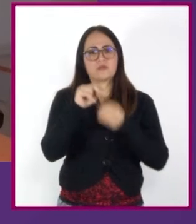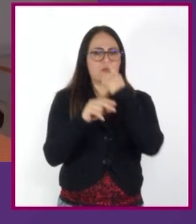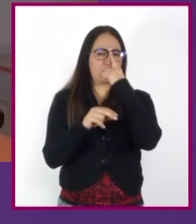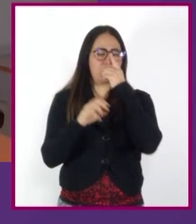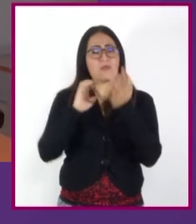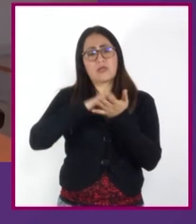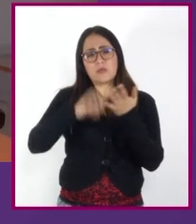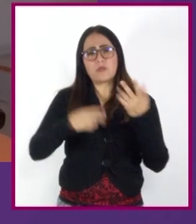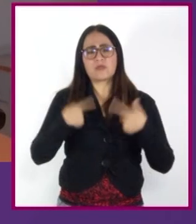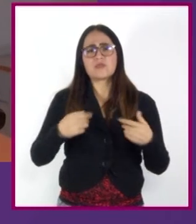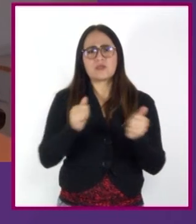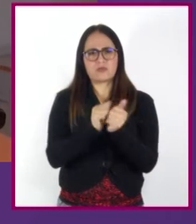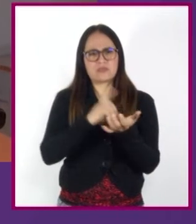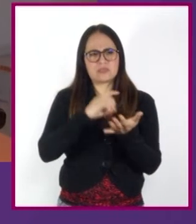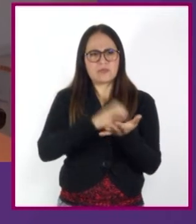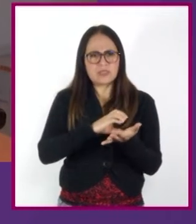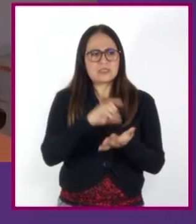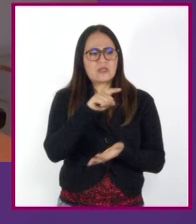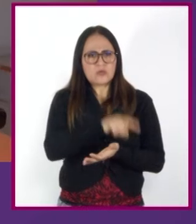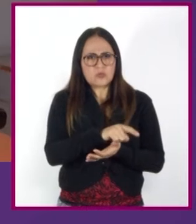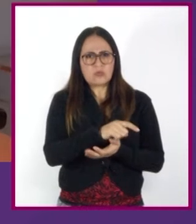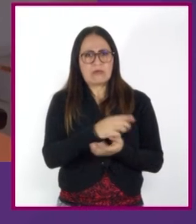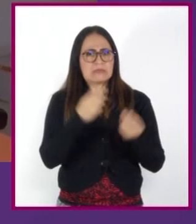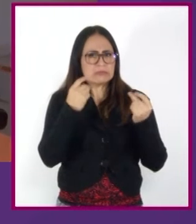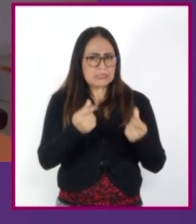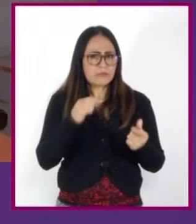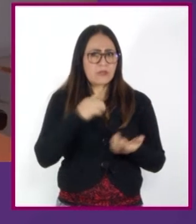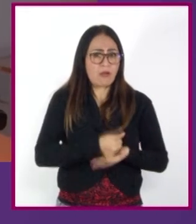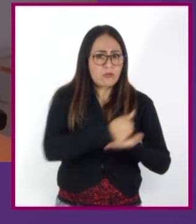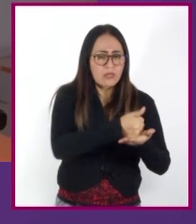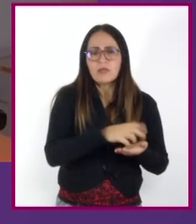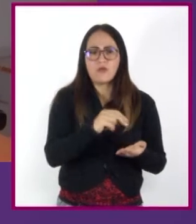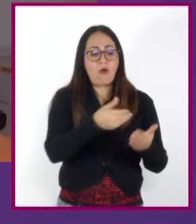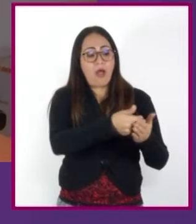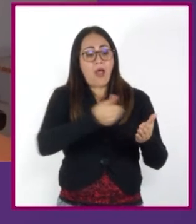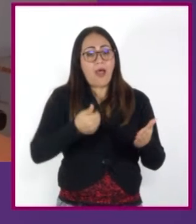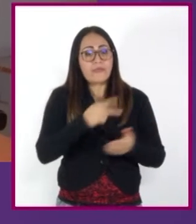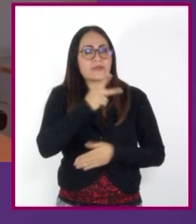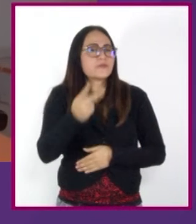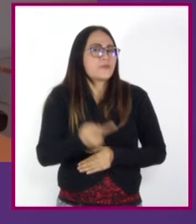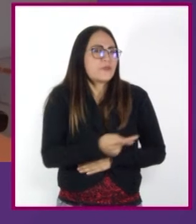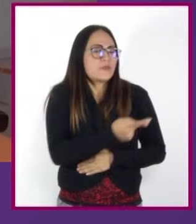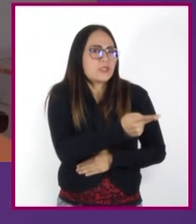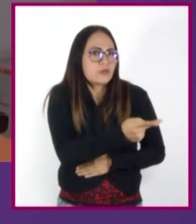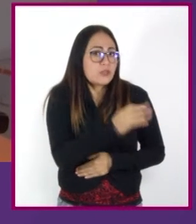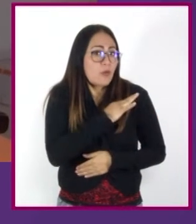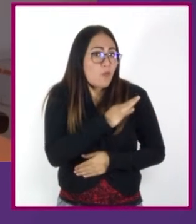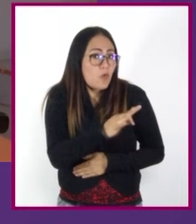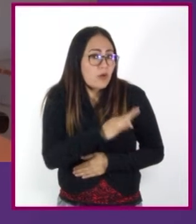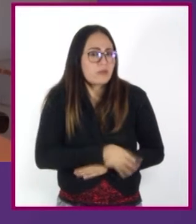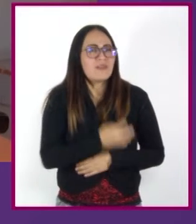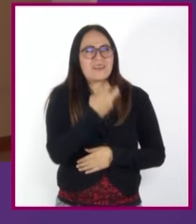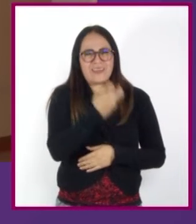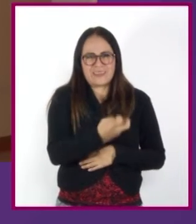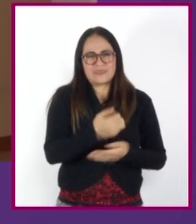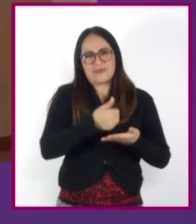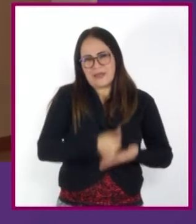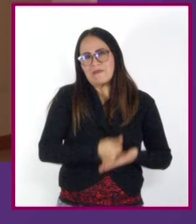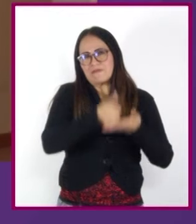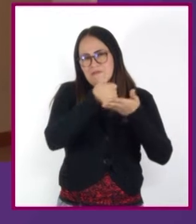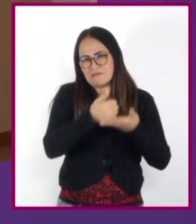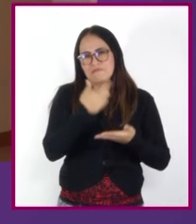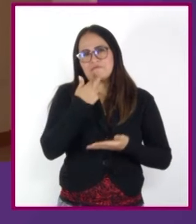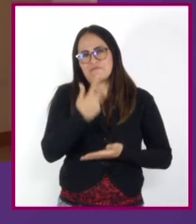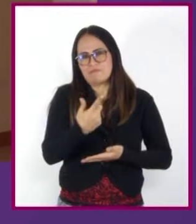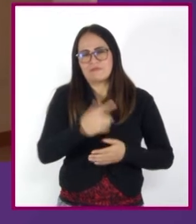apoyo, acércate y pregúntale cómo puedes hacerlo. Esto le ayudará más eficazmente.